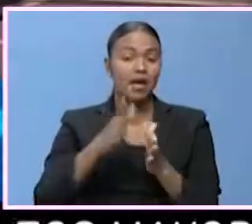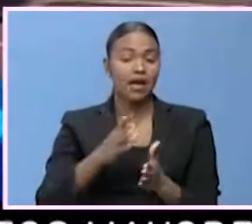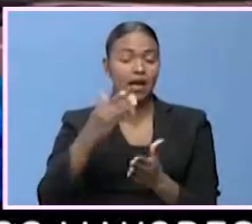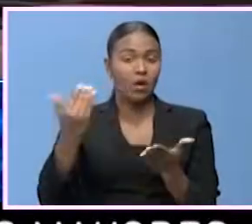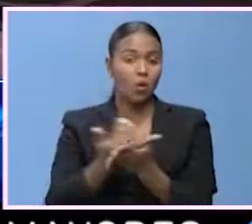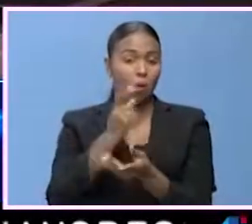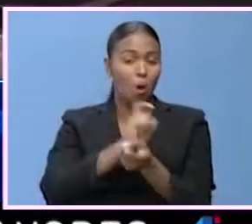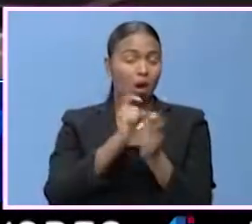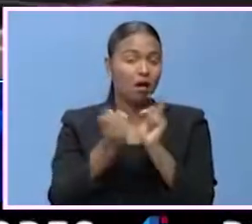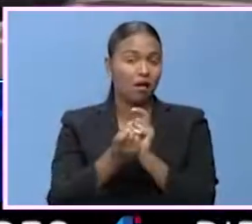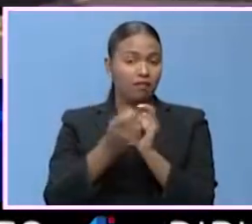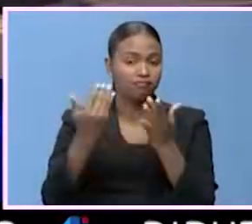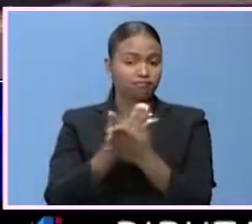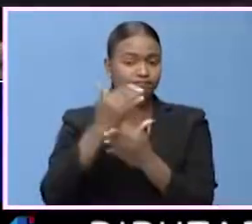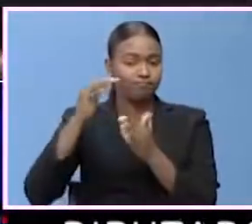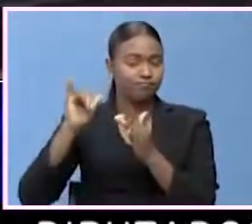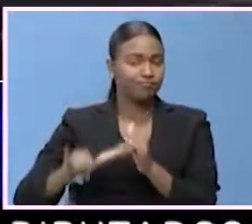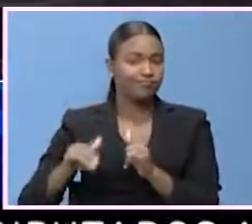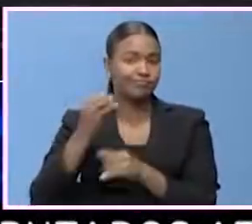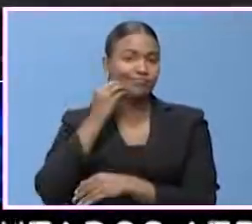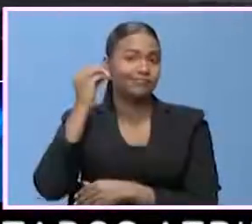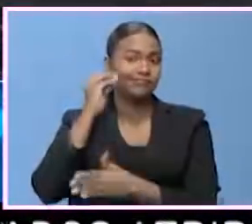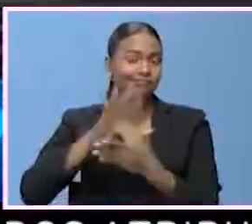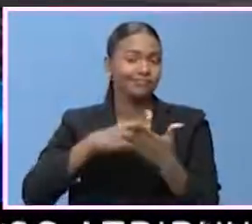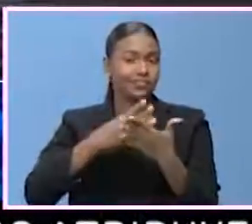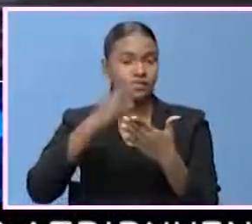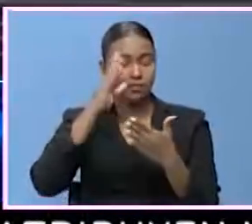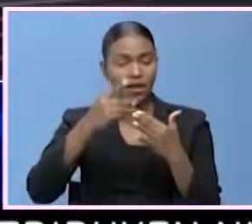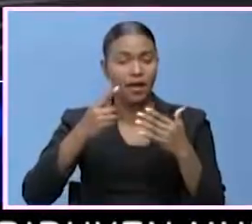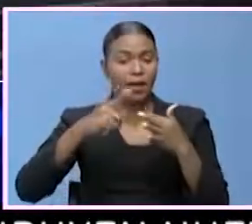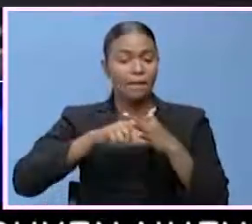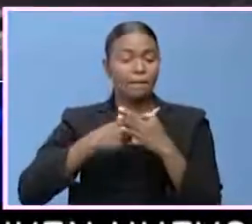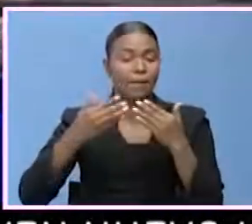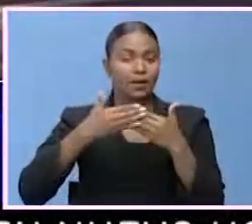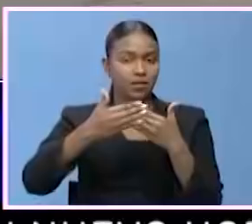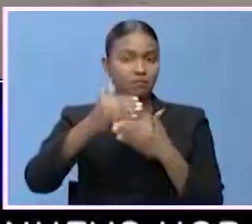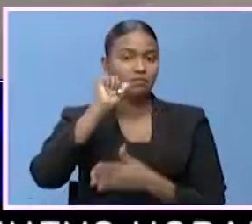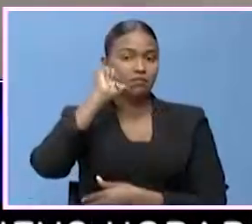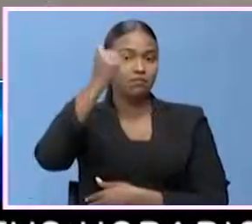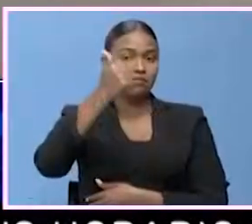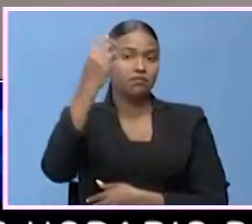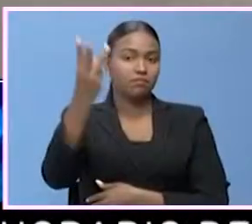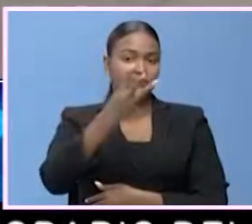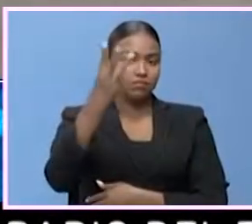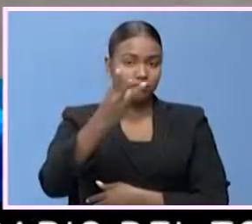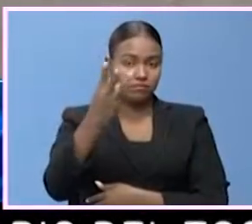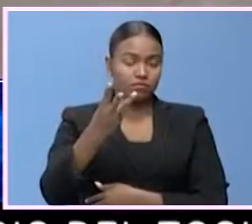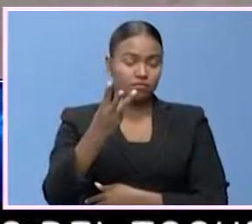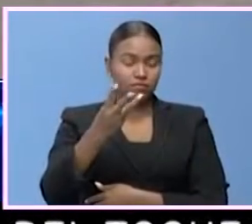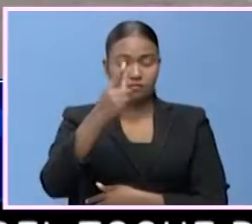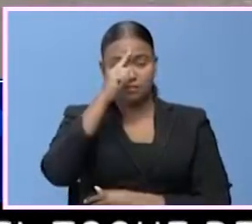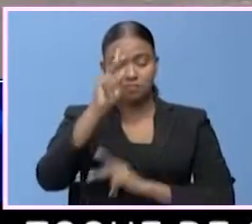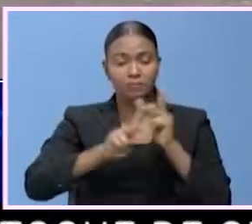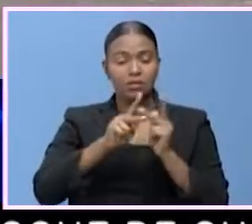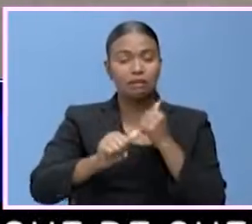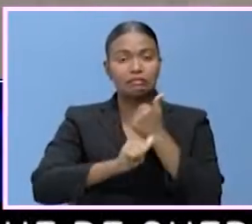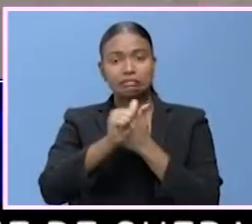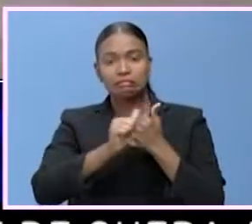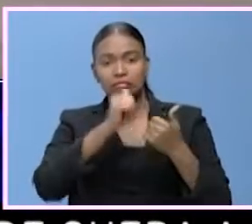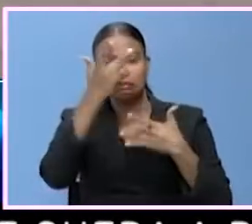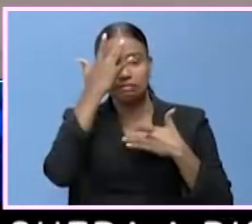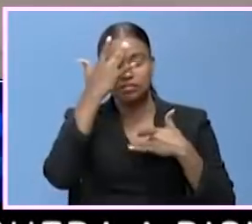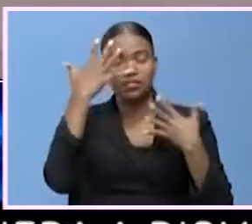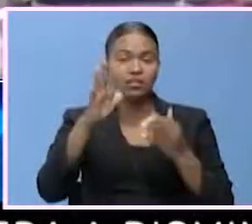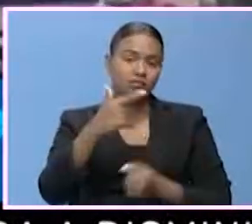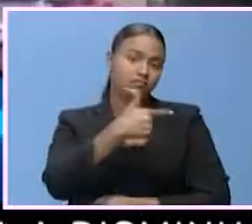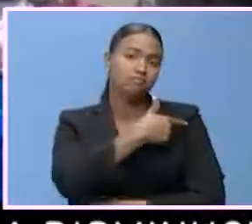nuevo horario del toque de queda, el cual entrará en vigencia a partir de este miércoles, es debido a que la población más vulnerable ya se